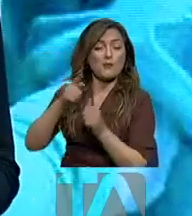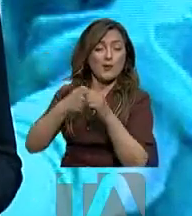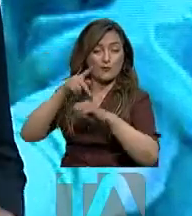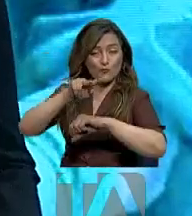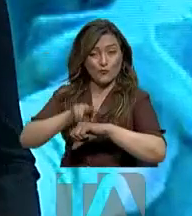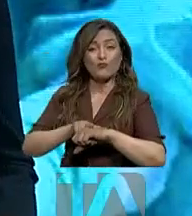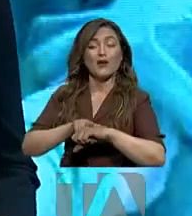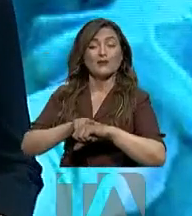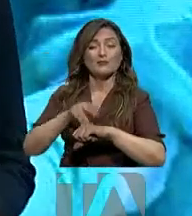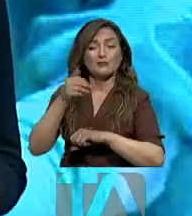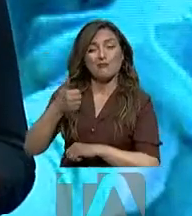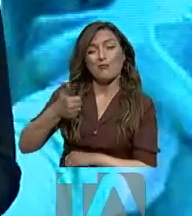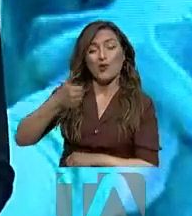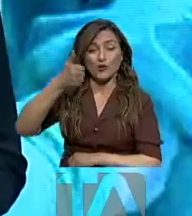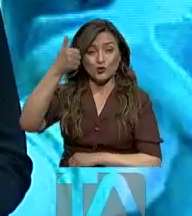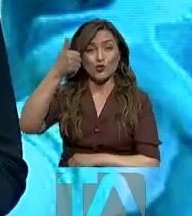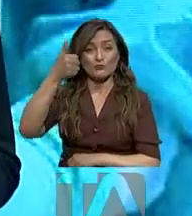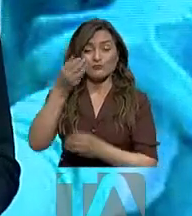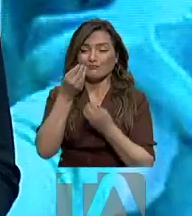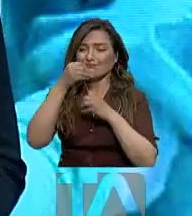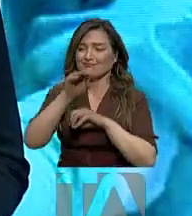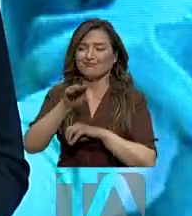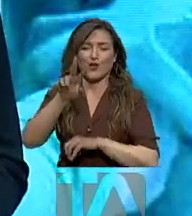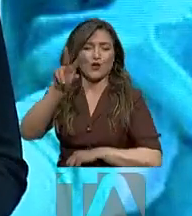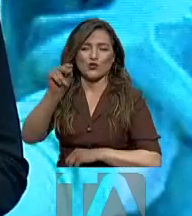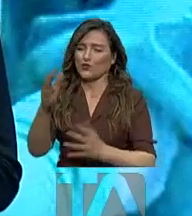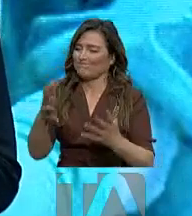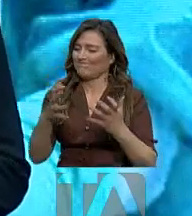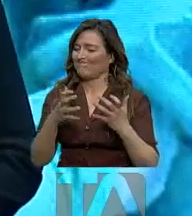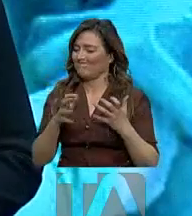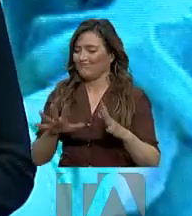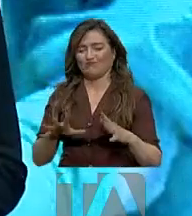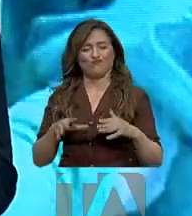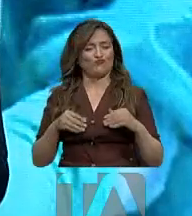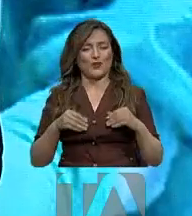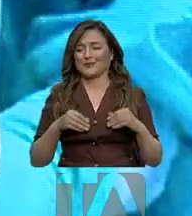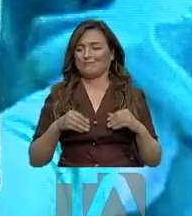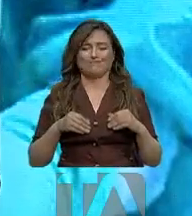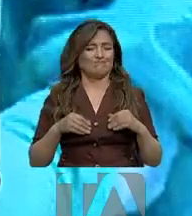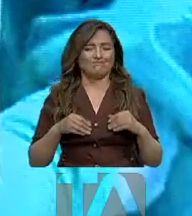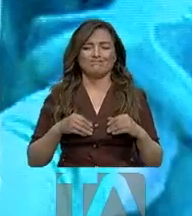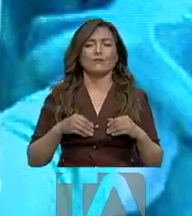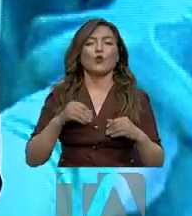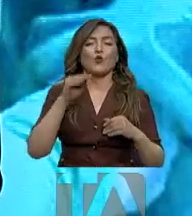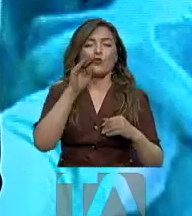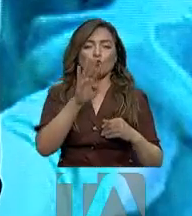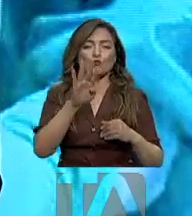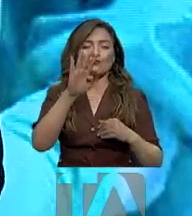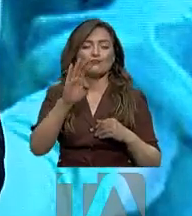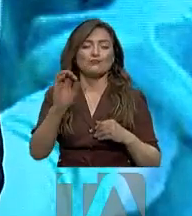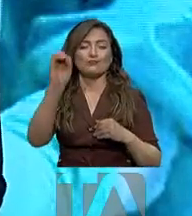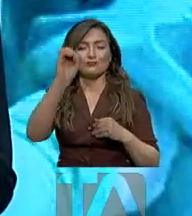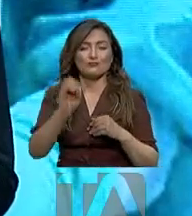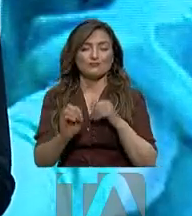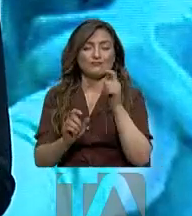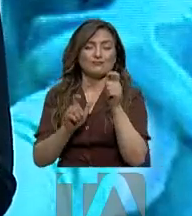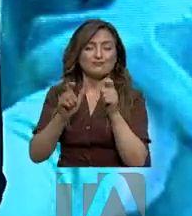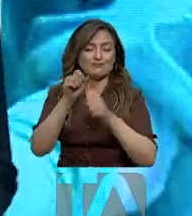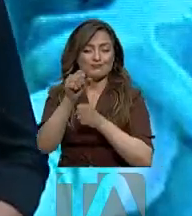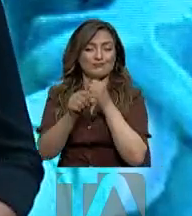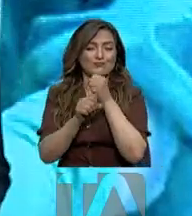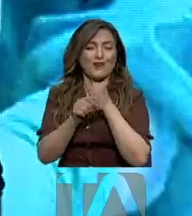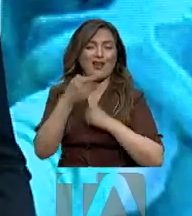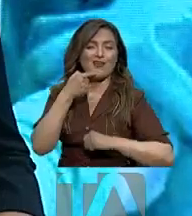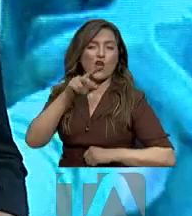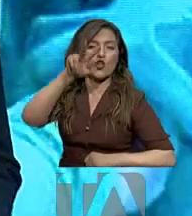primera vez como mayores de edad expresamos lo contrario y justamente 44% de personas en este año